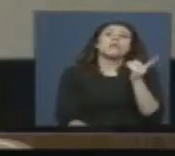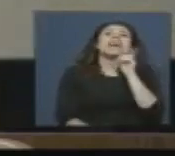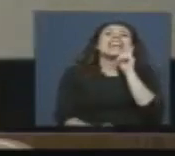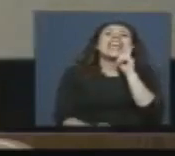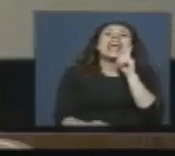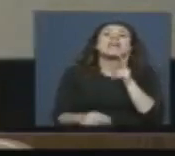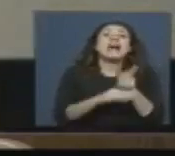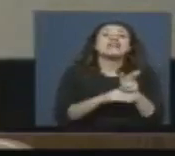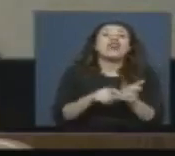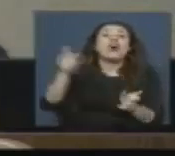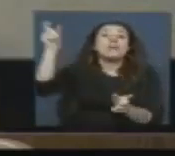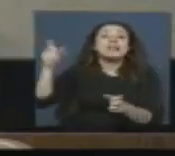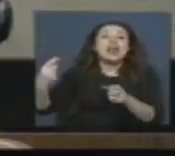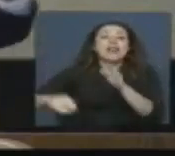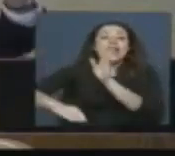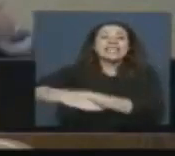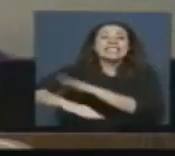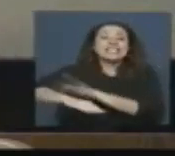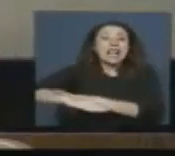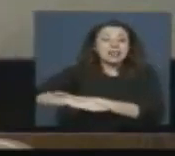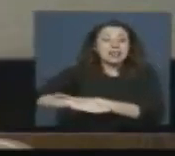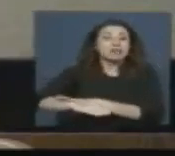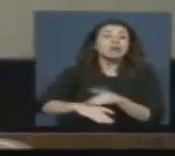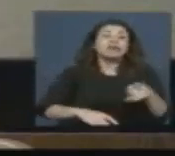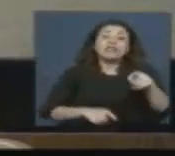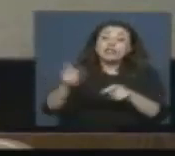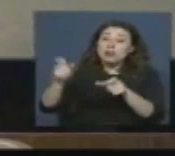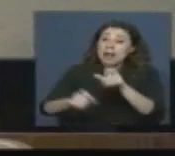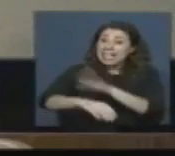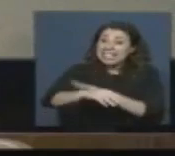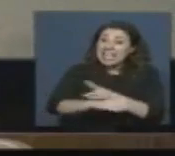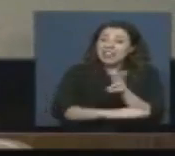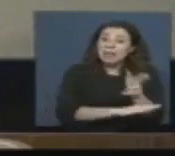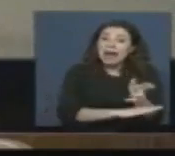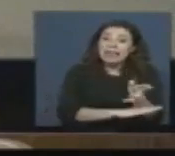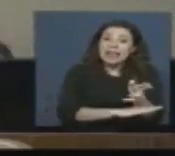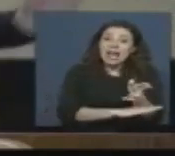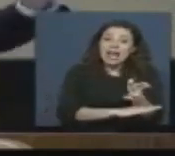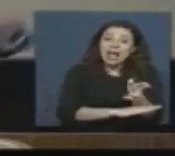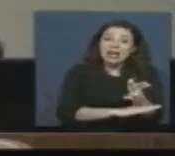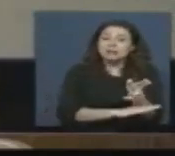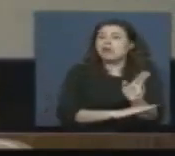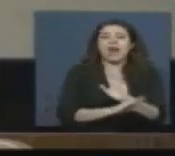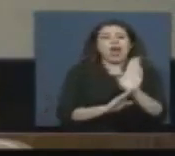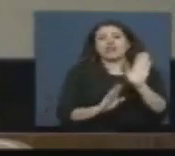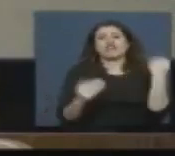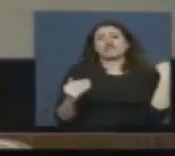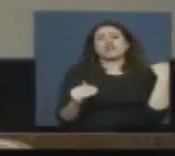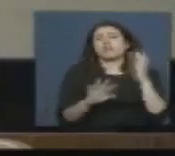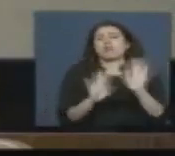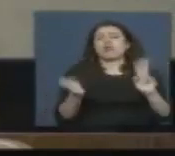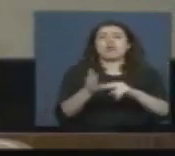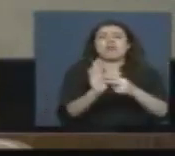izquierda. O sea, cuando la izquierda comete asesinato, no es